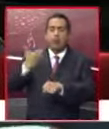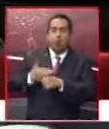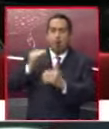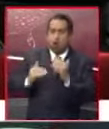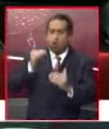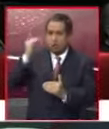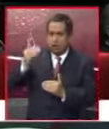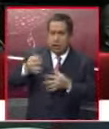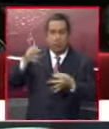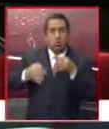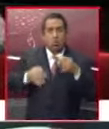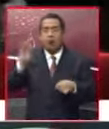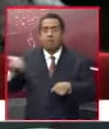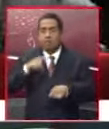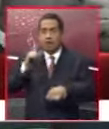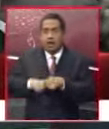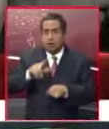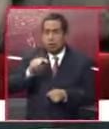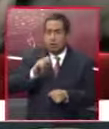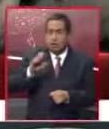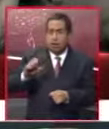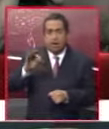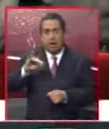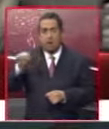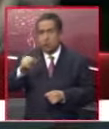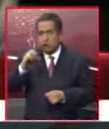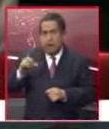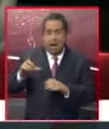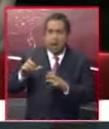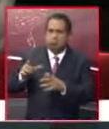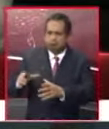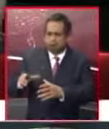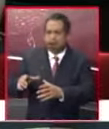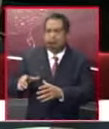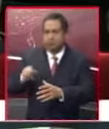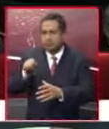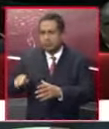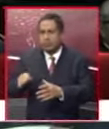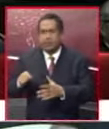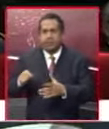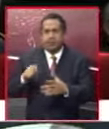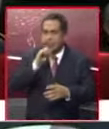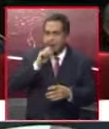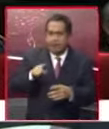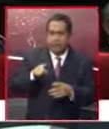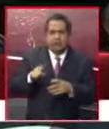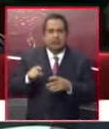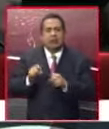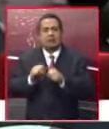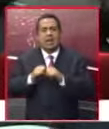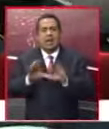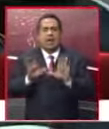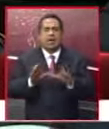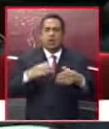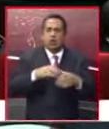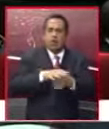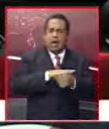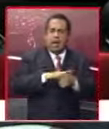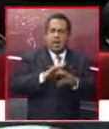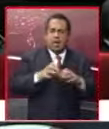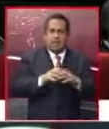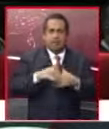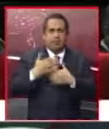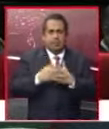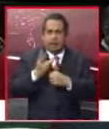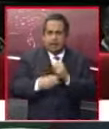del Tribunal Federal Electoral del Poder Judicial, como las regionales que se renuevan en sus